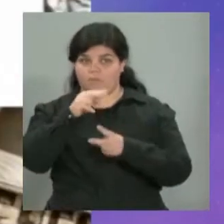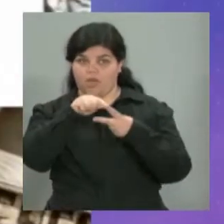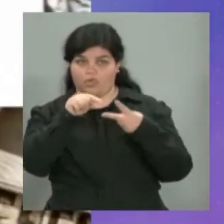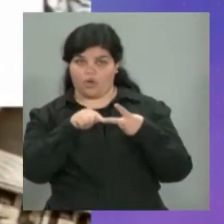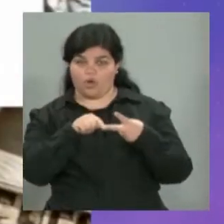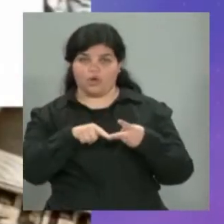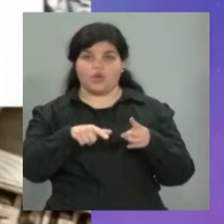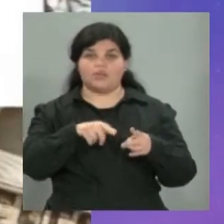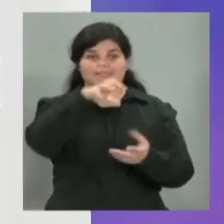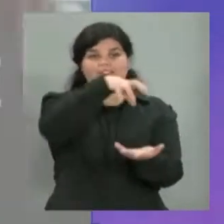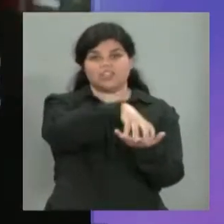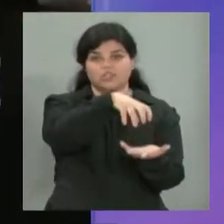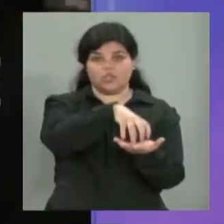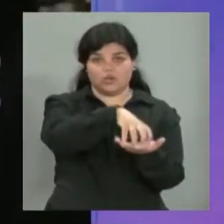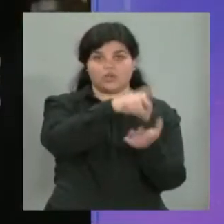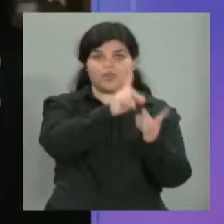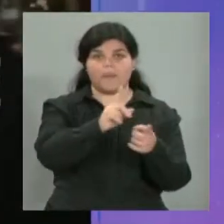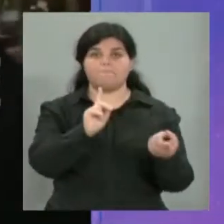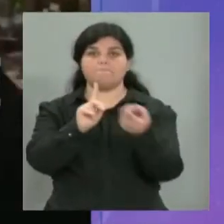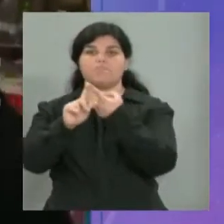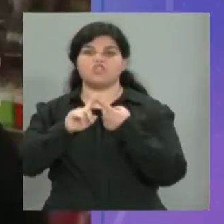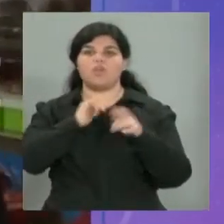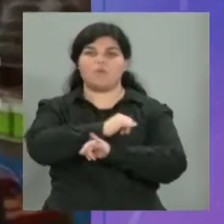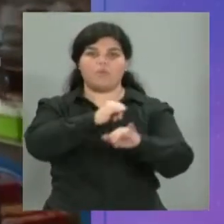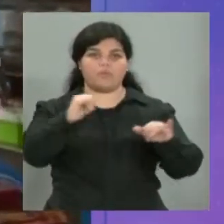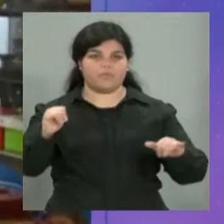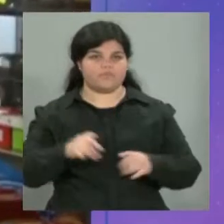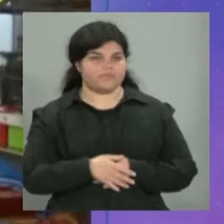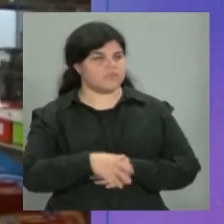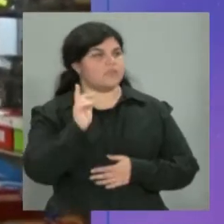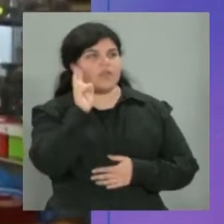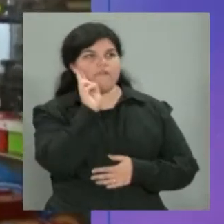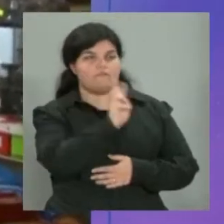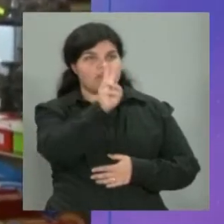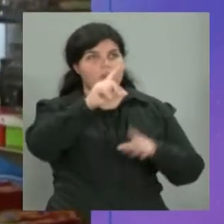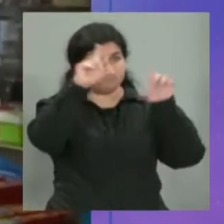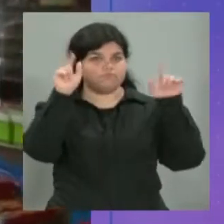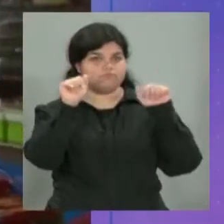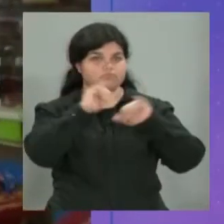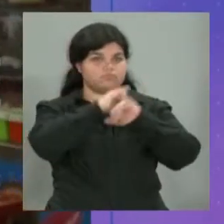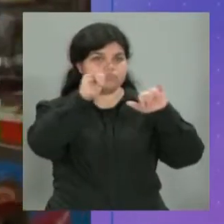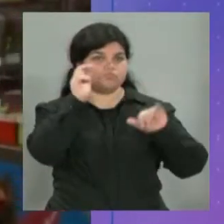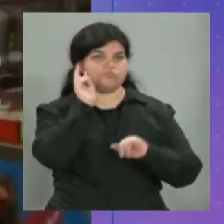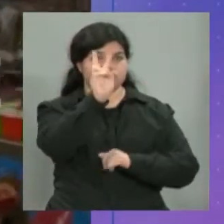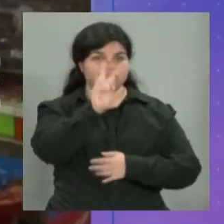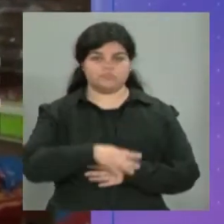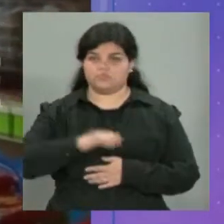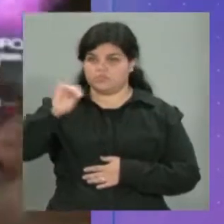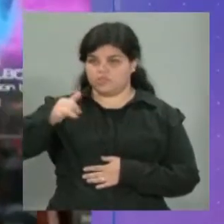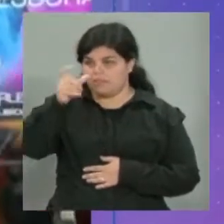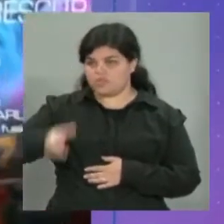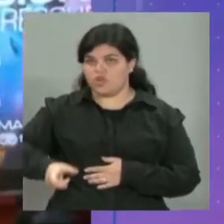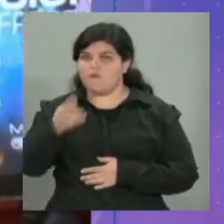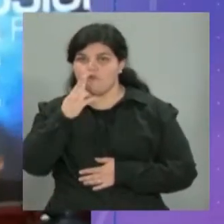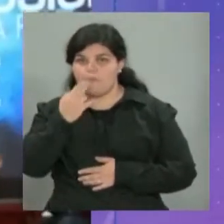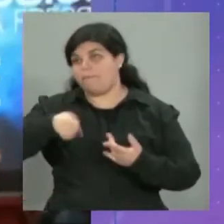el marketing personal. La gente que viene a comprar otra cosa, ¿ve la publicidad de cigarrillos? Sí, y más que nada, obviamente, el fumador.